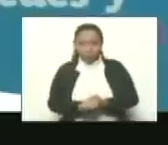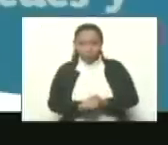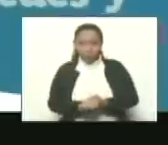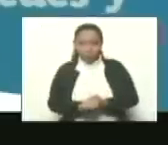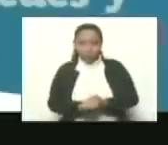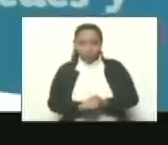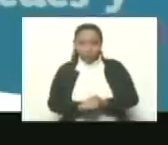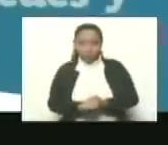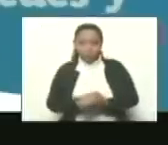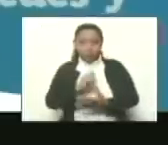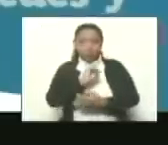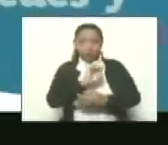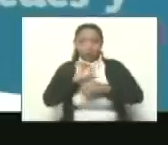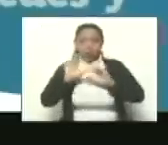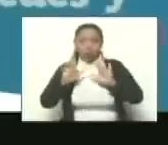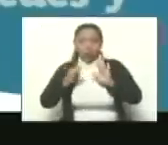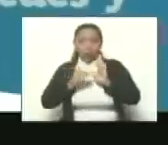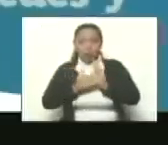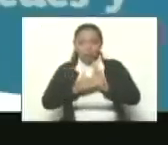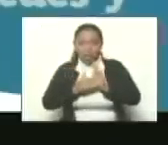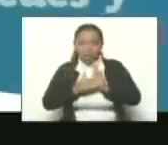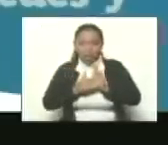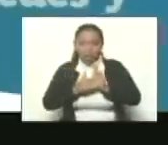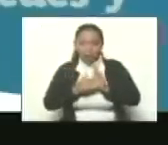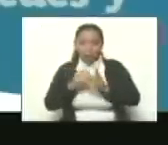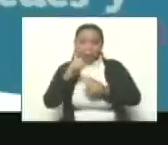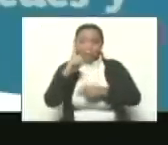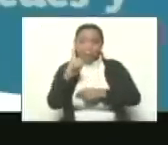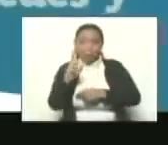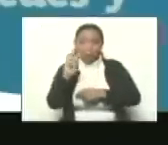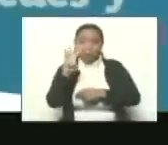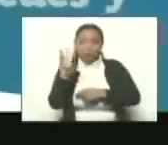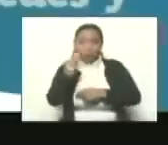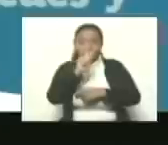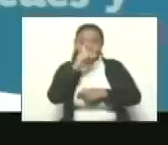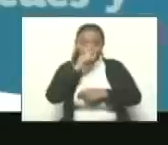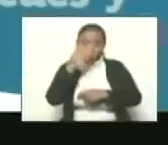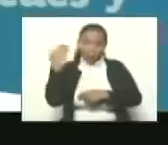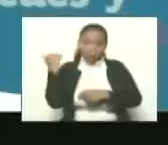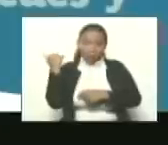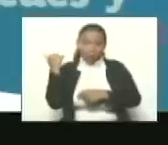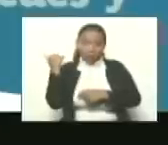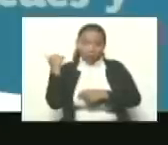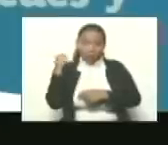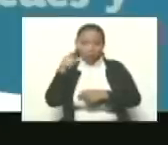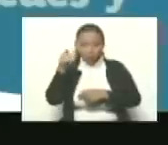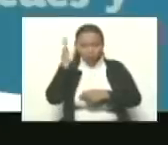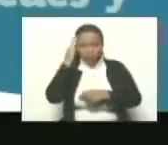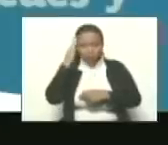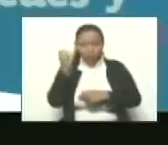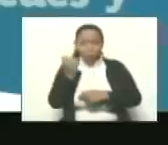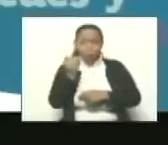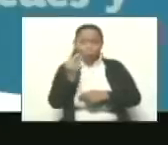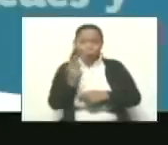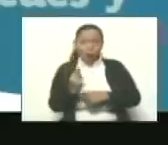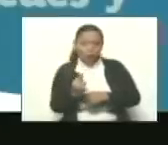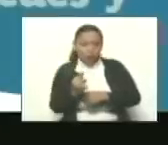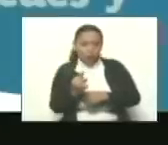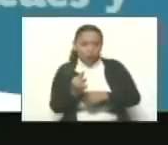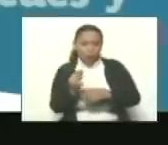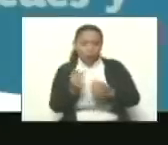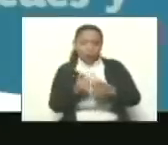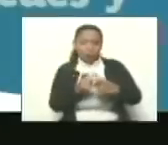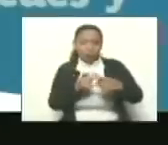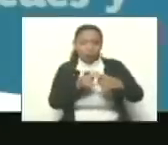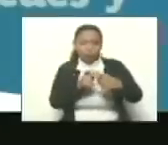Dije 38.400 en el primer semestre del año pasado. María Antonieta, ¿tú sabes cuántos contenedores han entrado